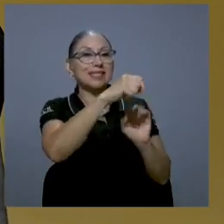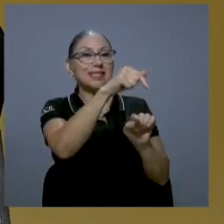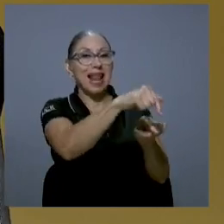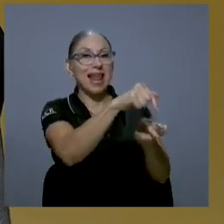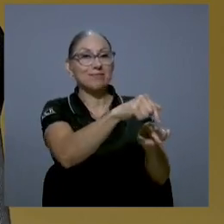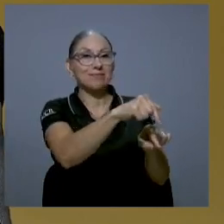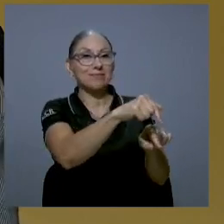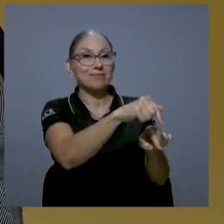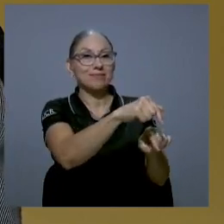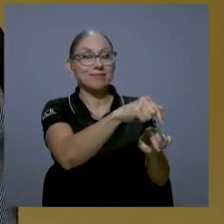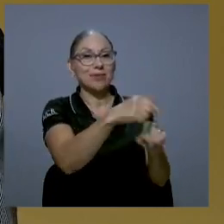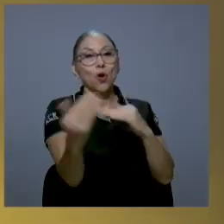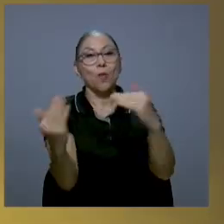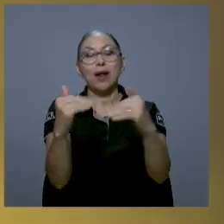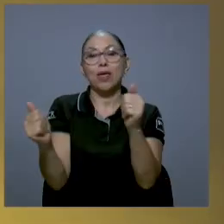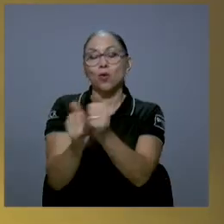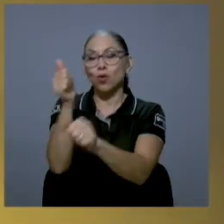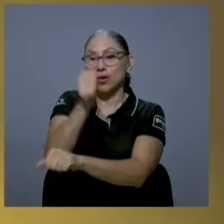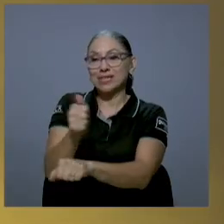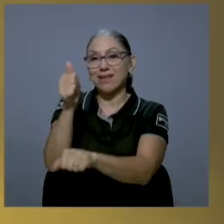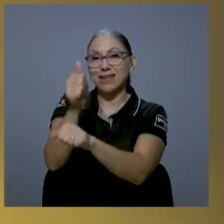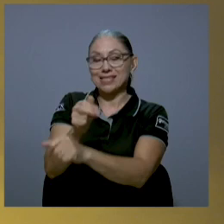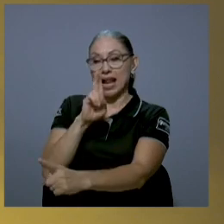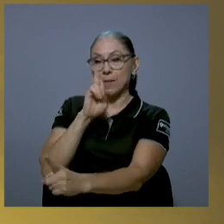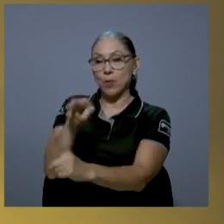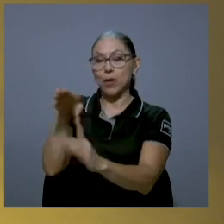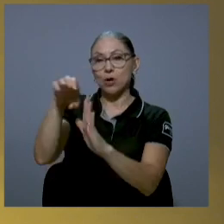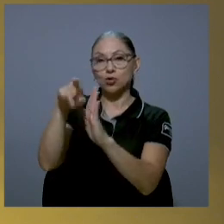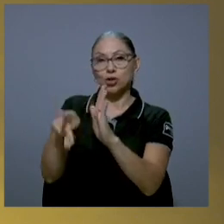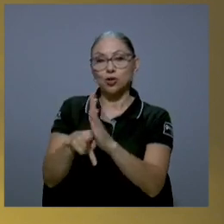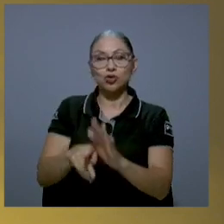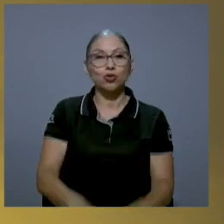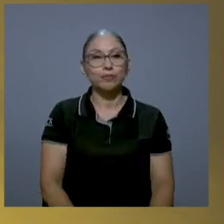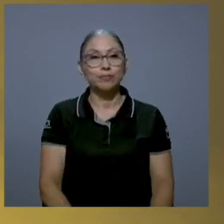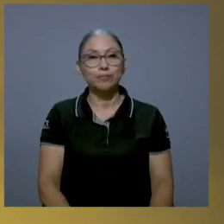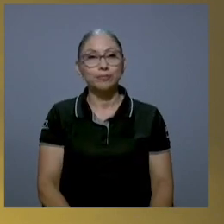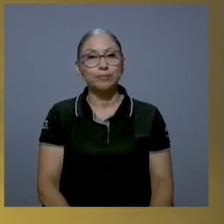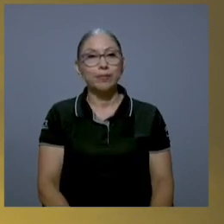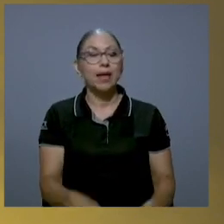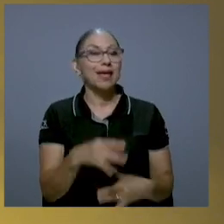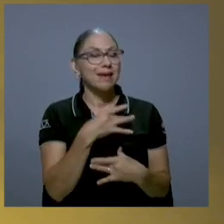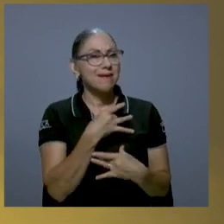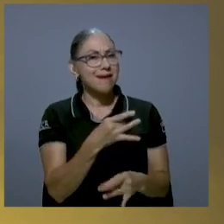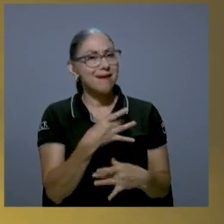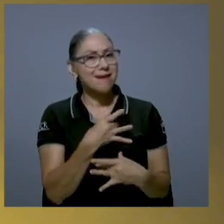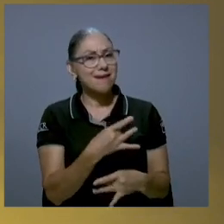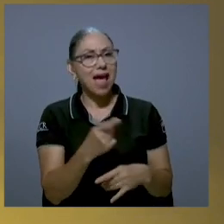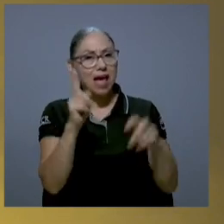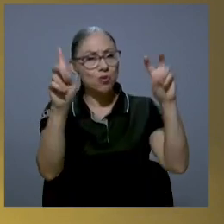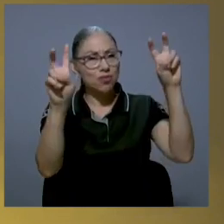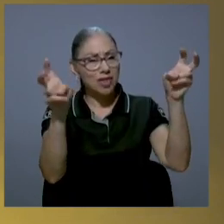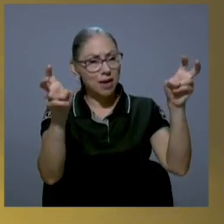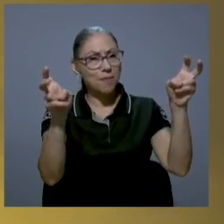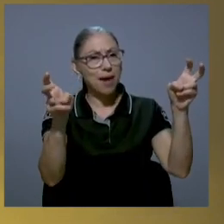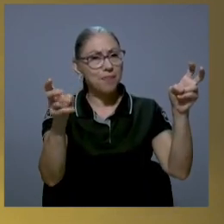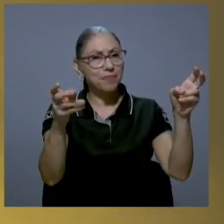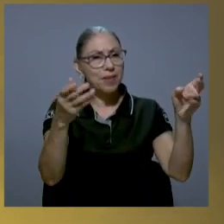propia Constitución. Qué interesante, qué interesante. Hay un tema que en alguna